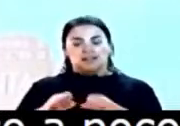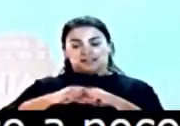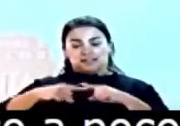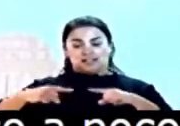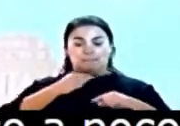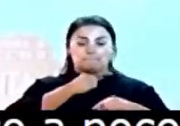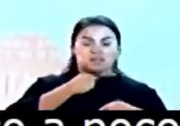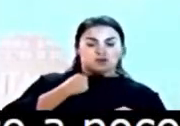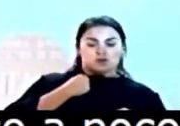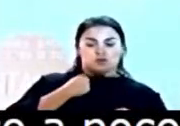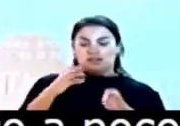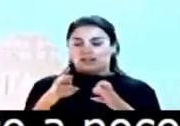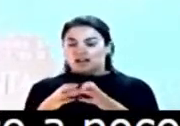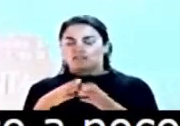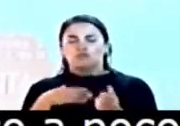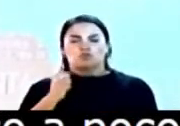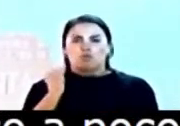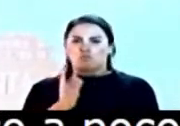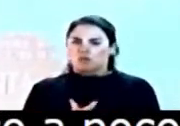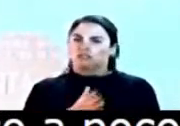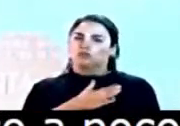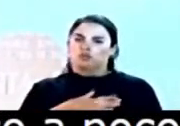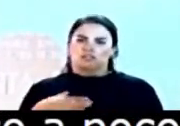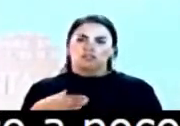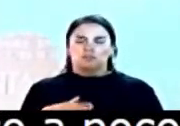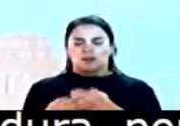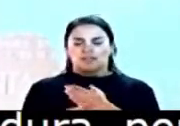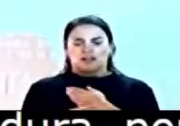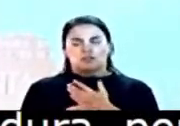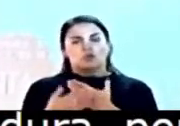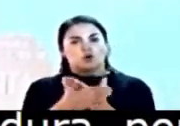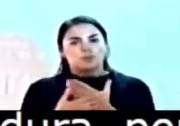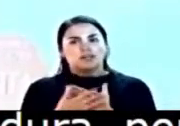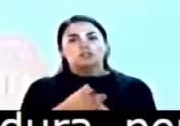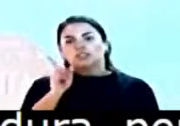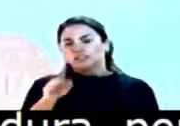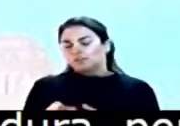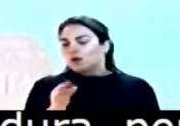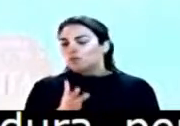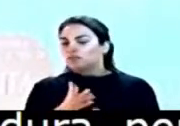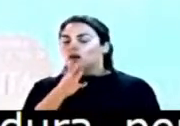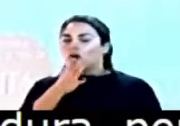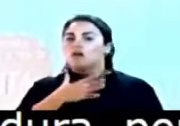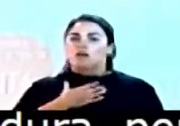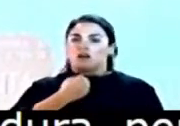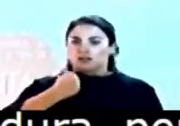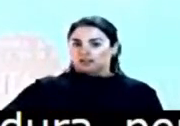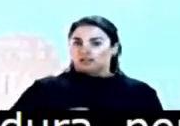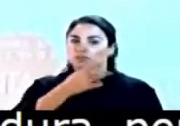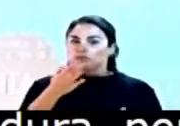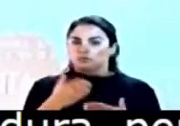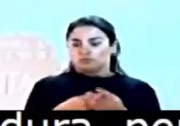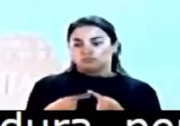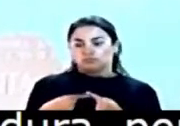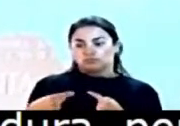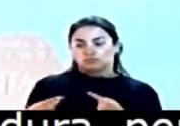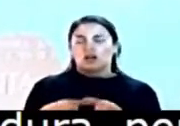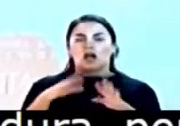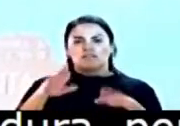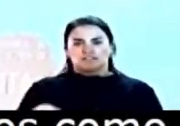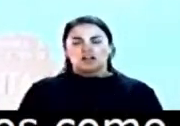Badajoz-Granada nosotros apostamos, como apuesta a la delegación del Gobierno y como han apostado los alcaldes, porque todo el tramo sea